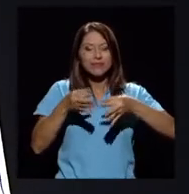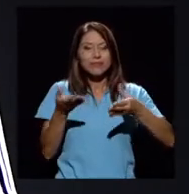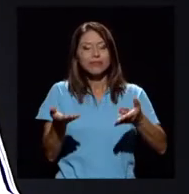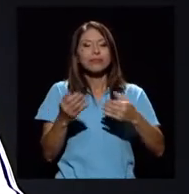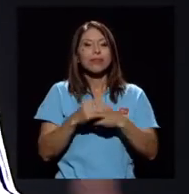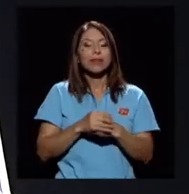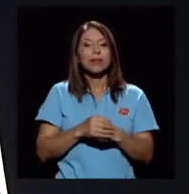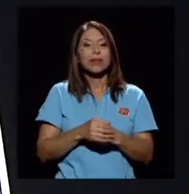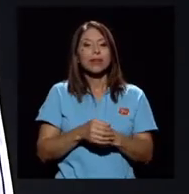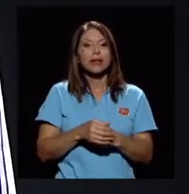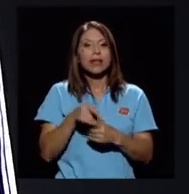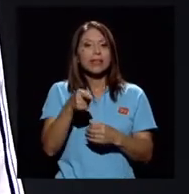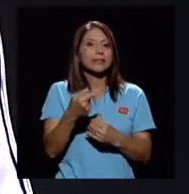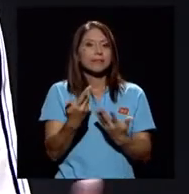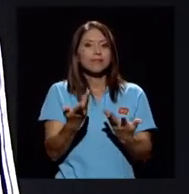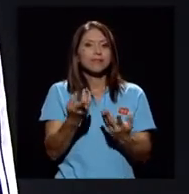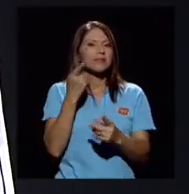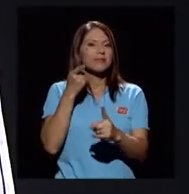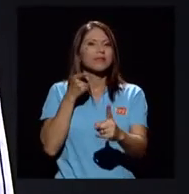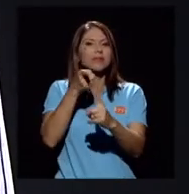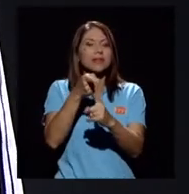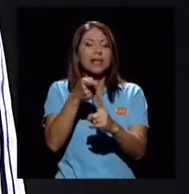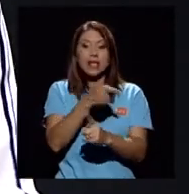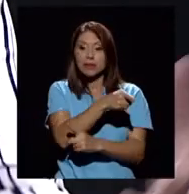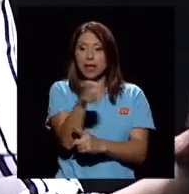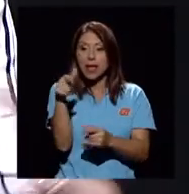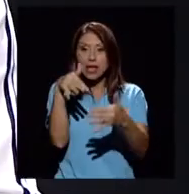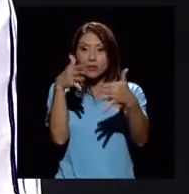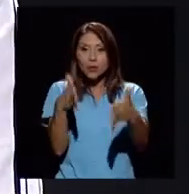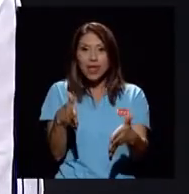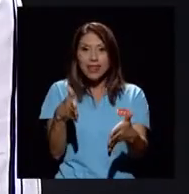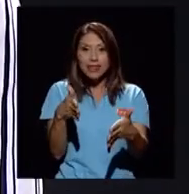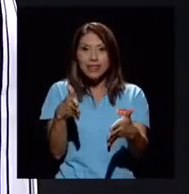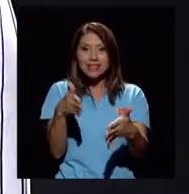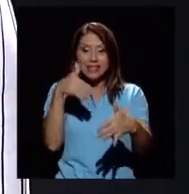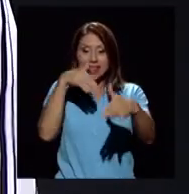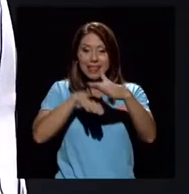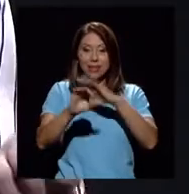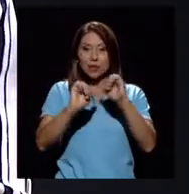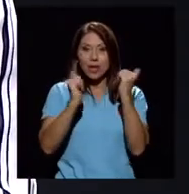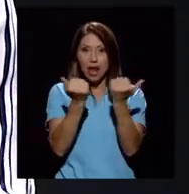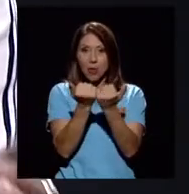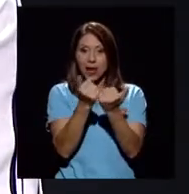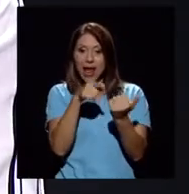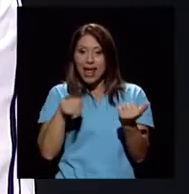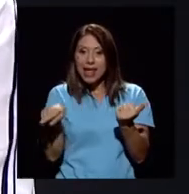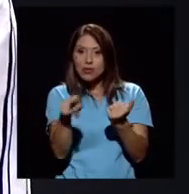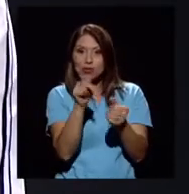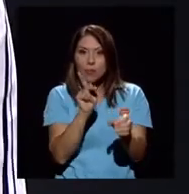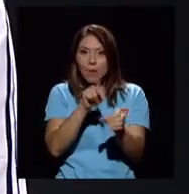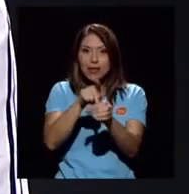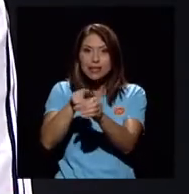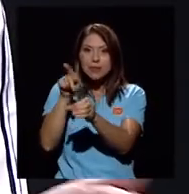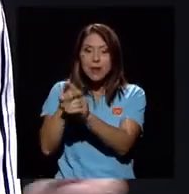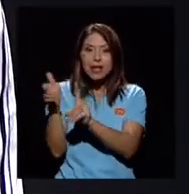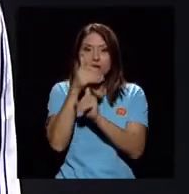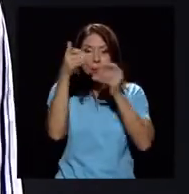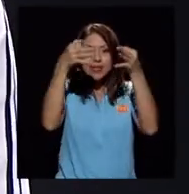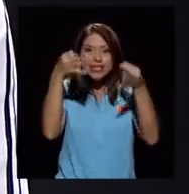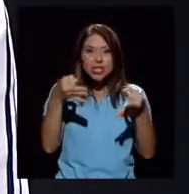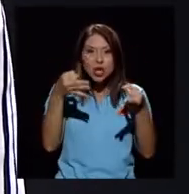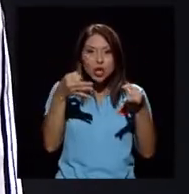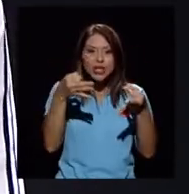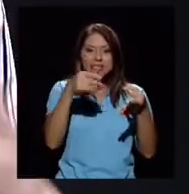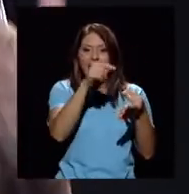es tener estudiantes que participan dentro de un aula y toman algunas decisiones que están interrelacionadas unas con